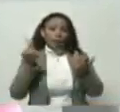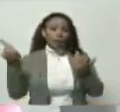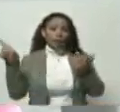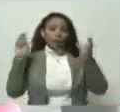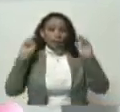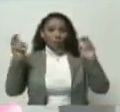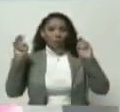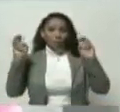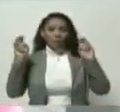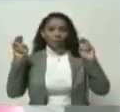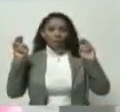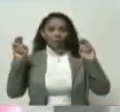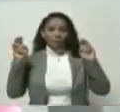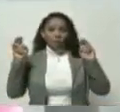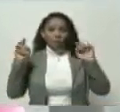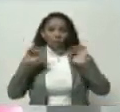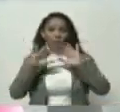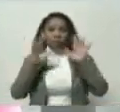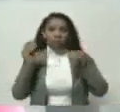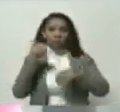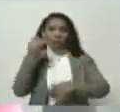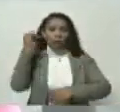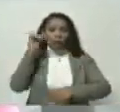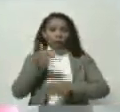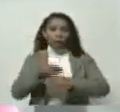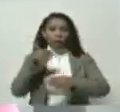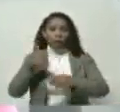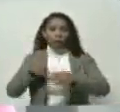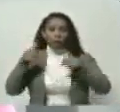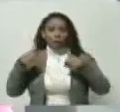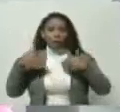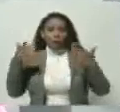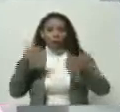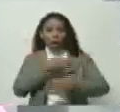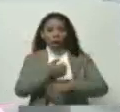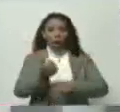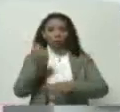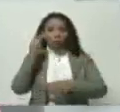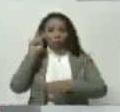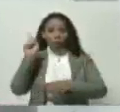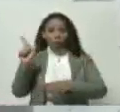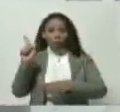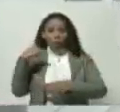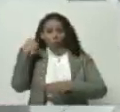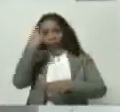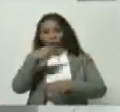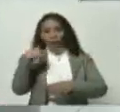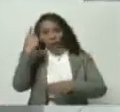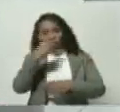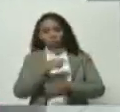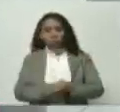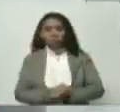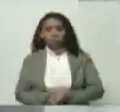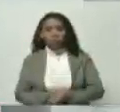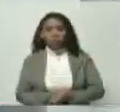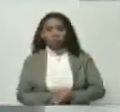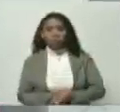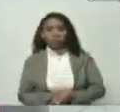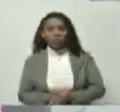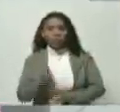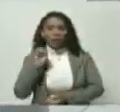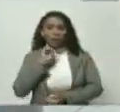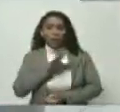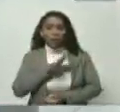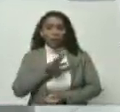drama, además que hay detrás de cada uno de ellos, de cada rostro, de la historia,